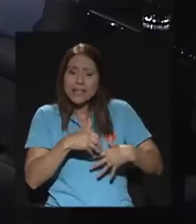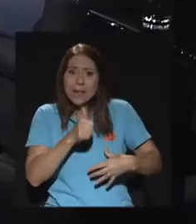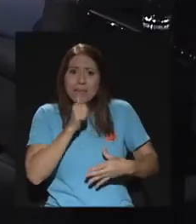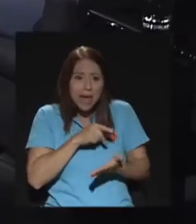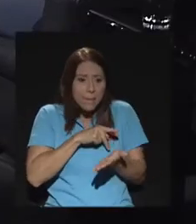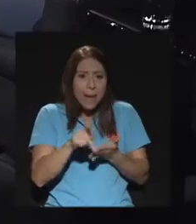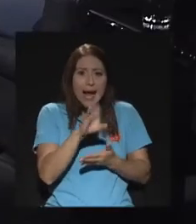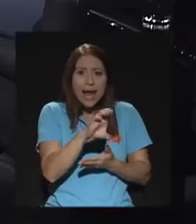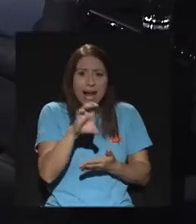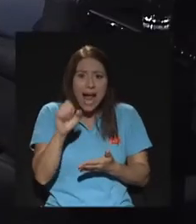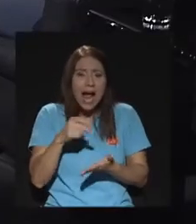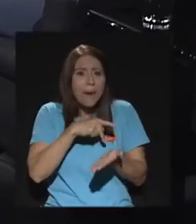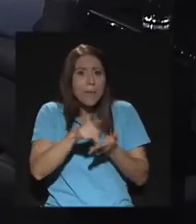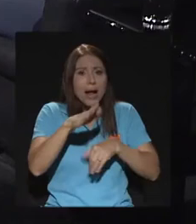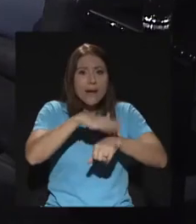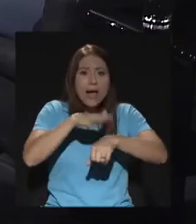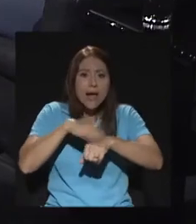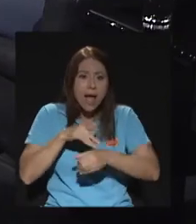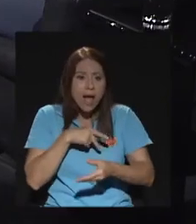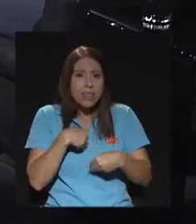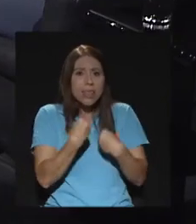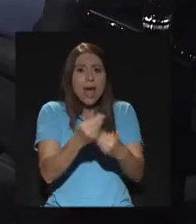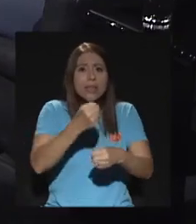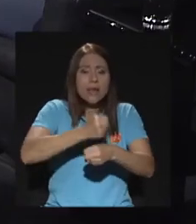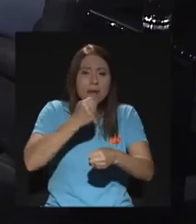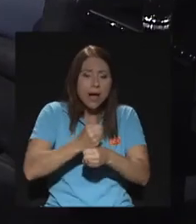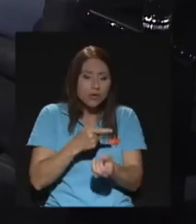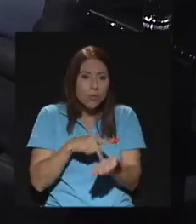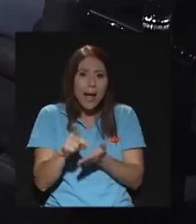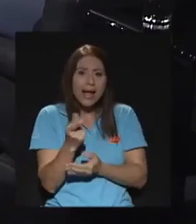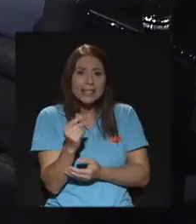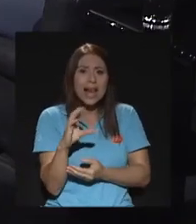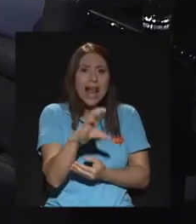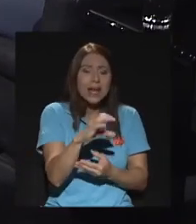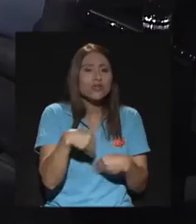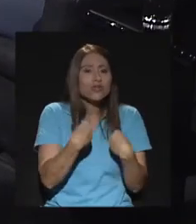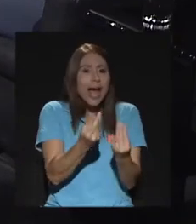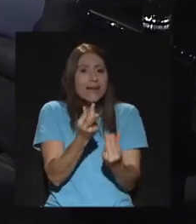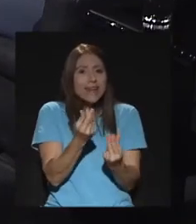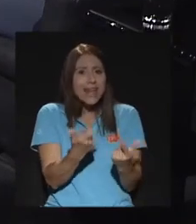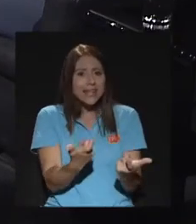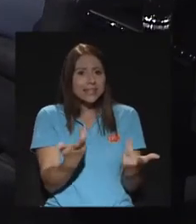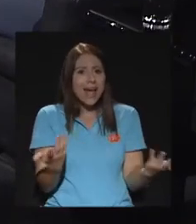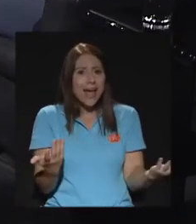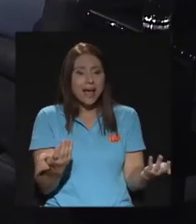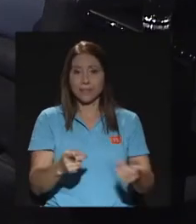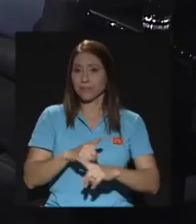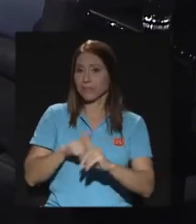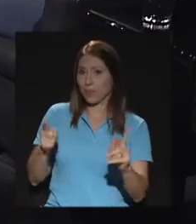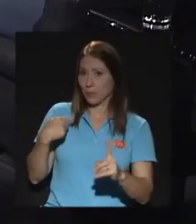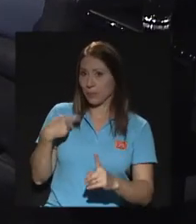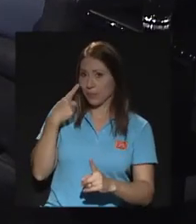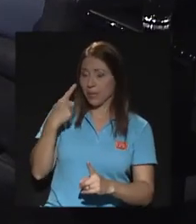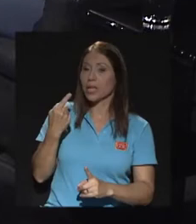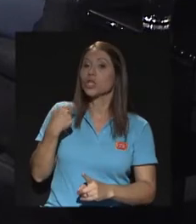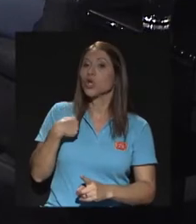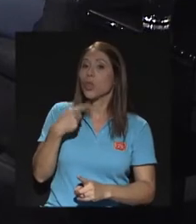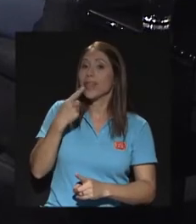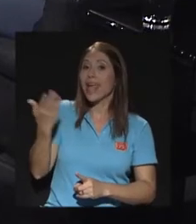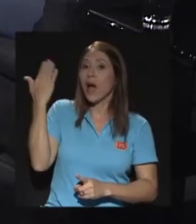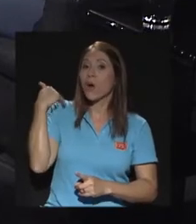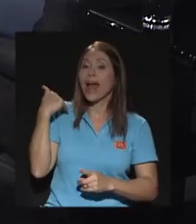paga patentes, que paga salarios, que genera riqueza. Don Antonio, lo dije ahora, los medios comerciales no solo